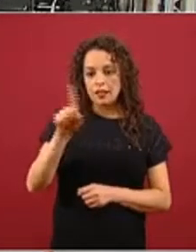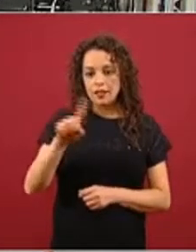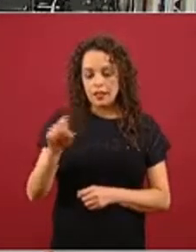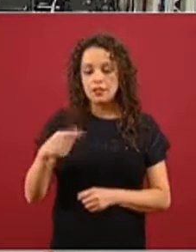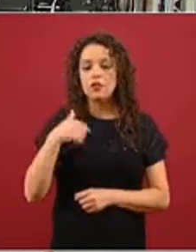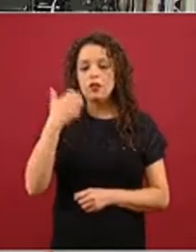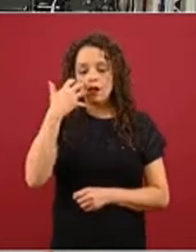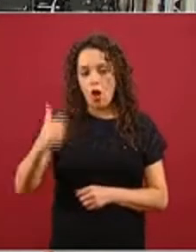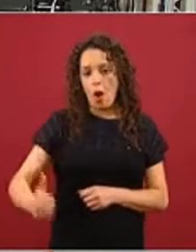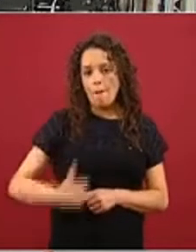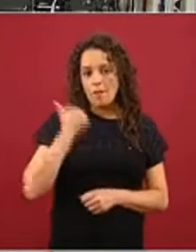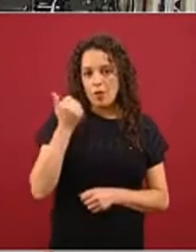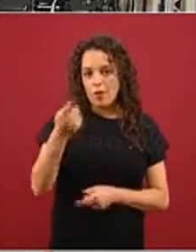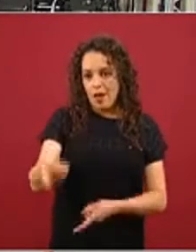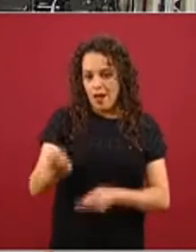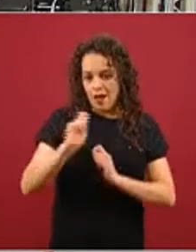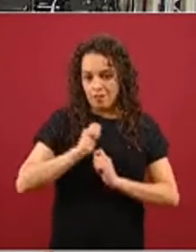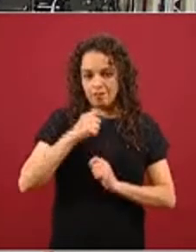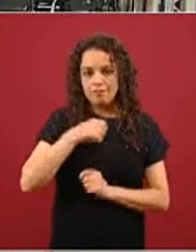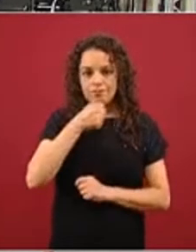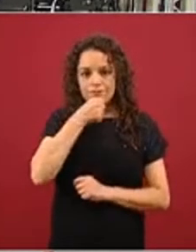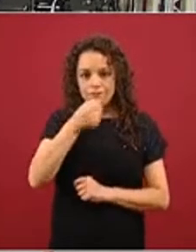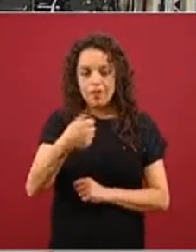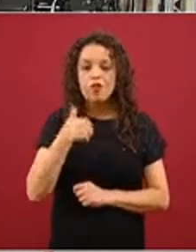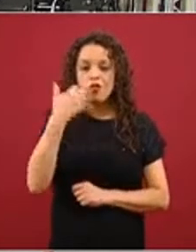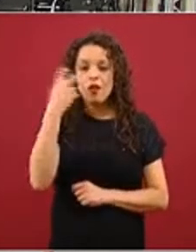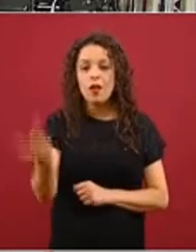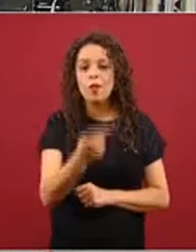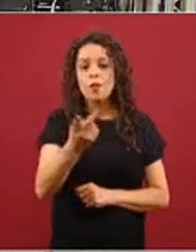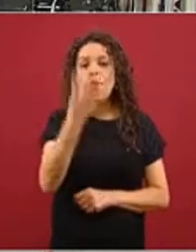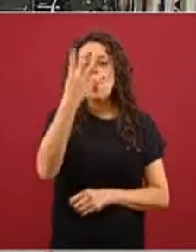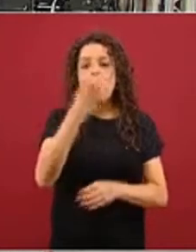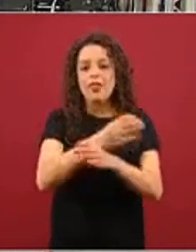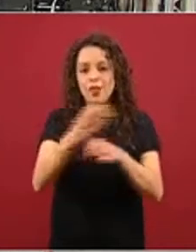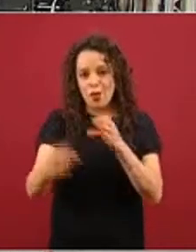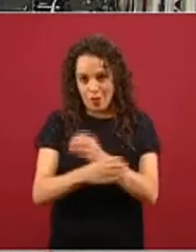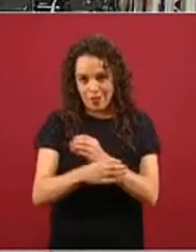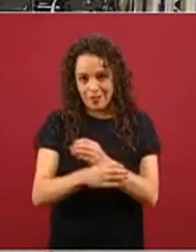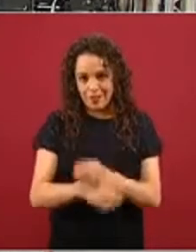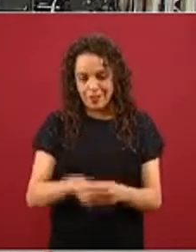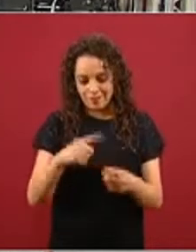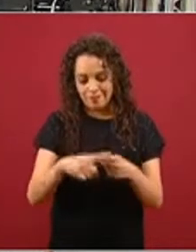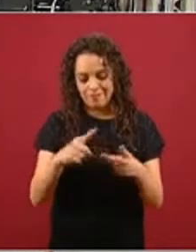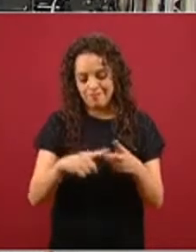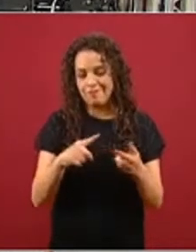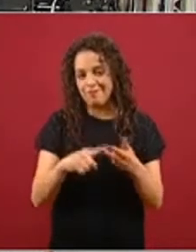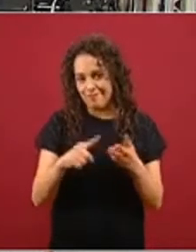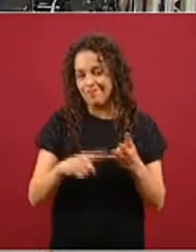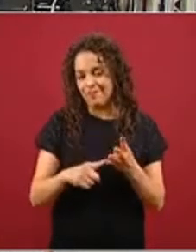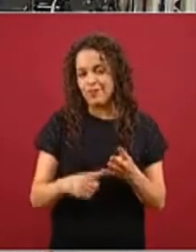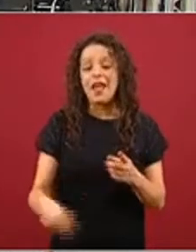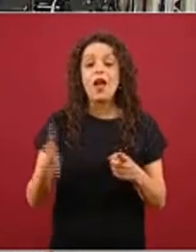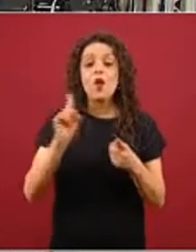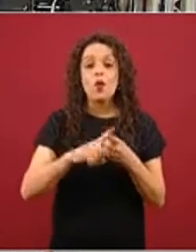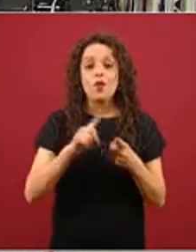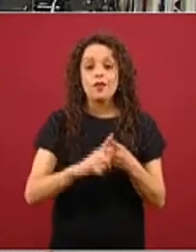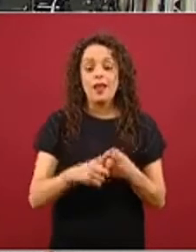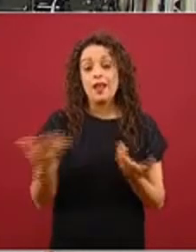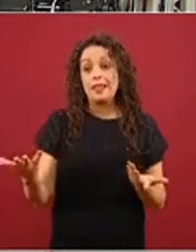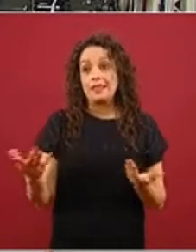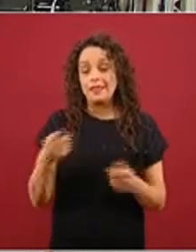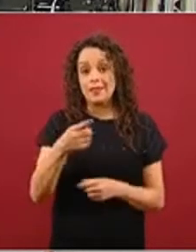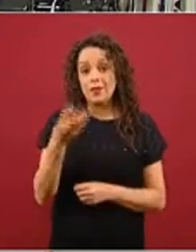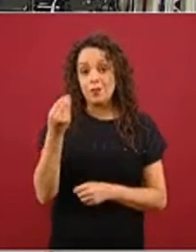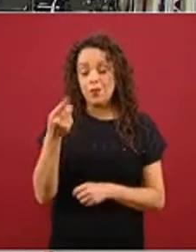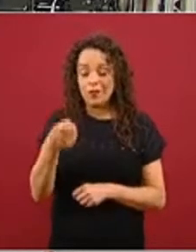palabra, permítame hacerle 4 preguntas. La primera… Queda poco tiempo, nomás para considerar. Ok. La